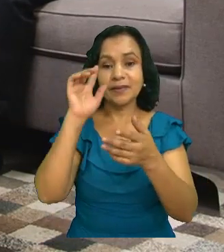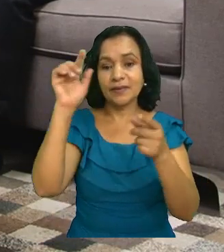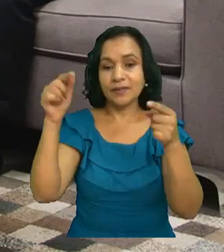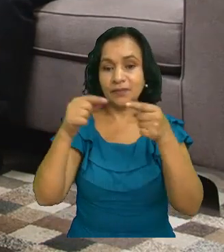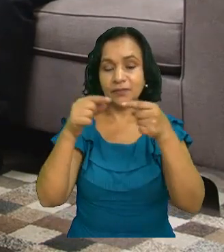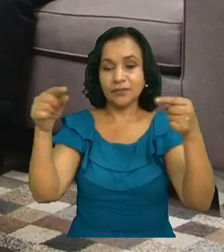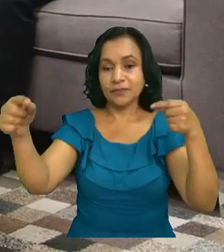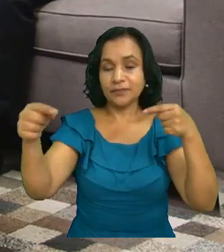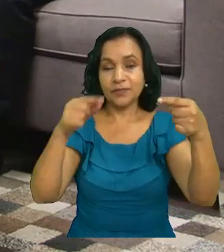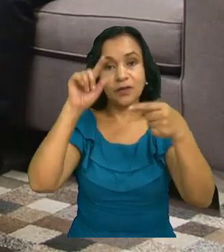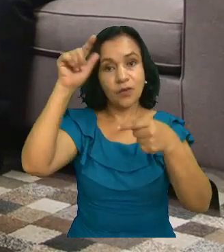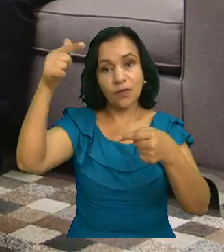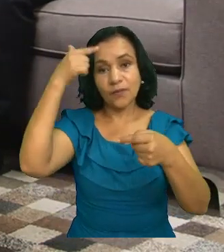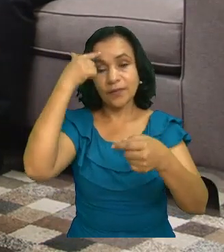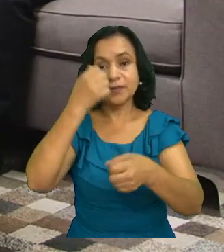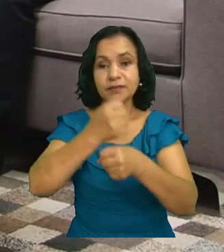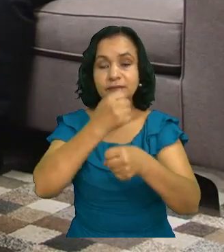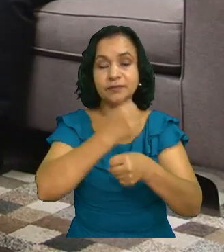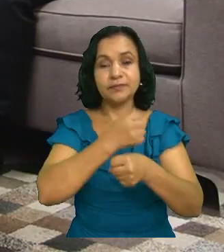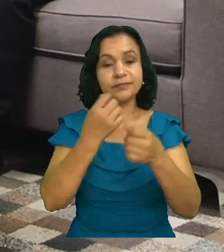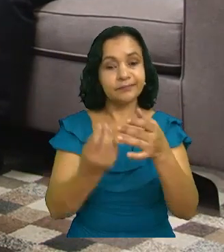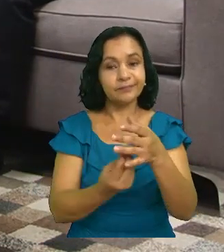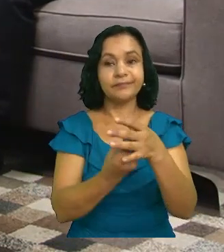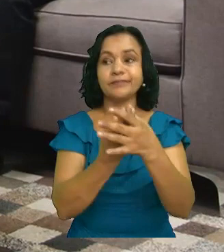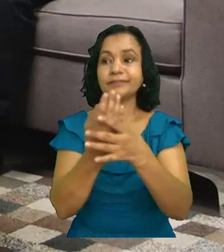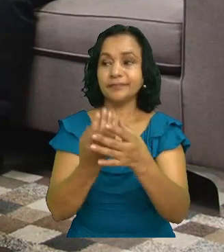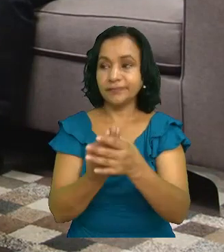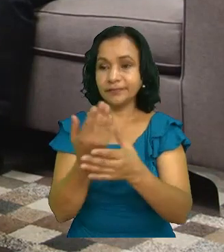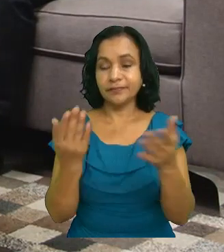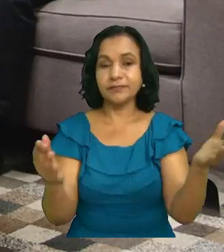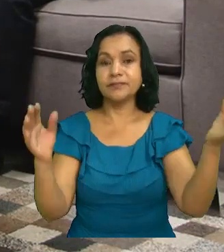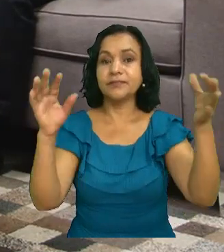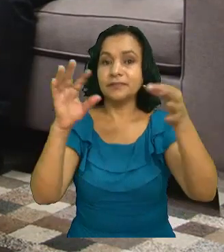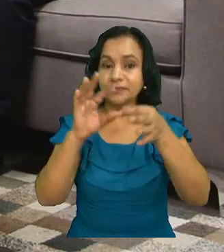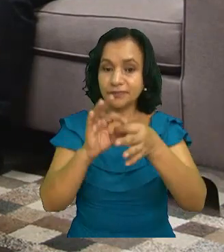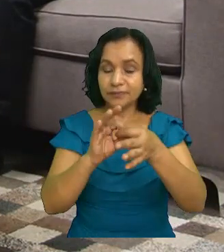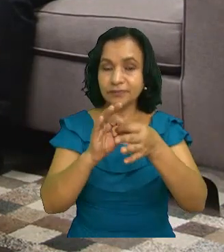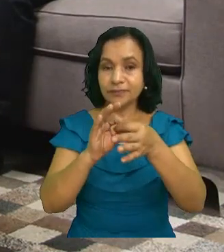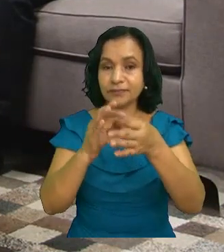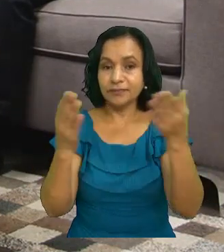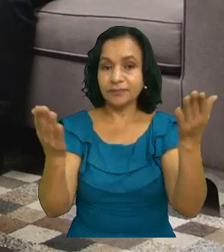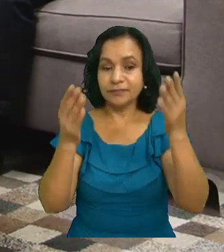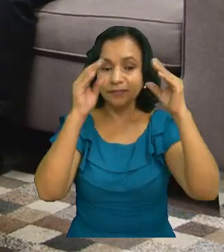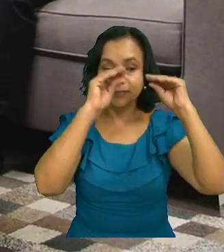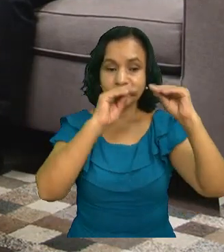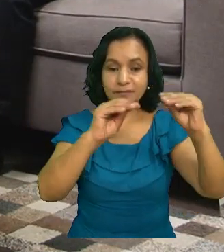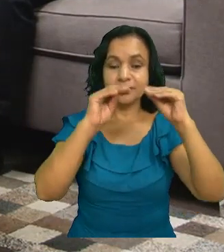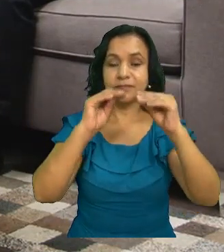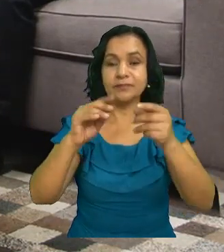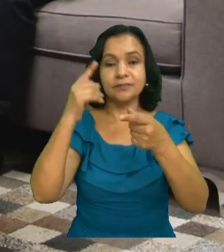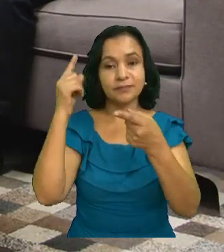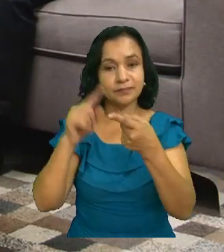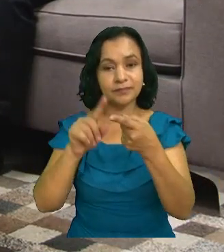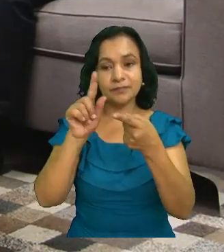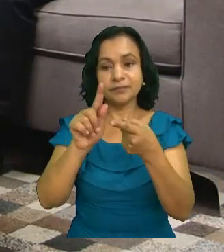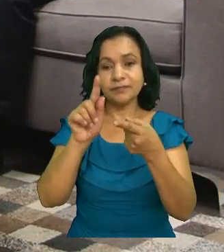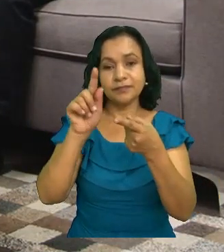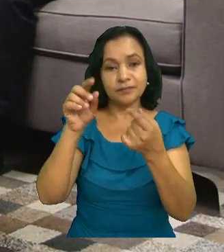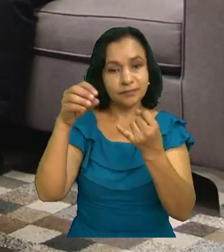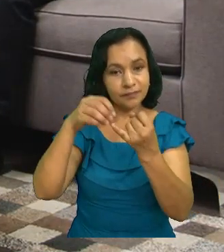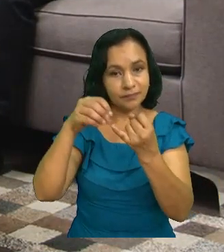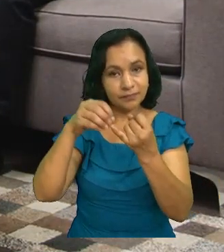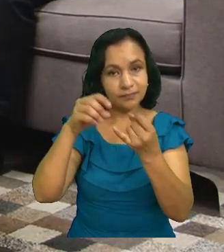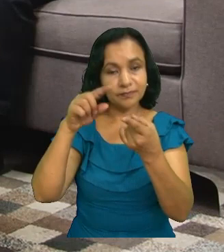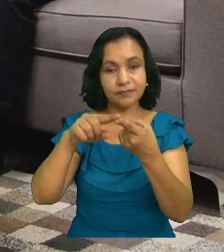viene trazando en el campo de la producción. Conjugado pues estos fenómenos de la educación técnica, de